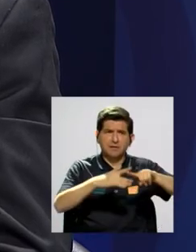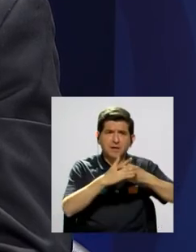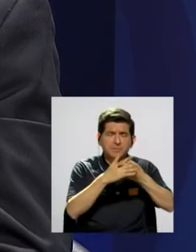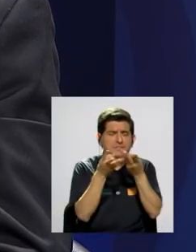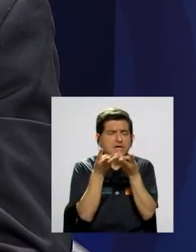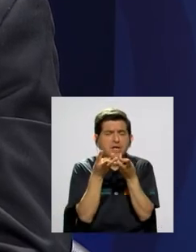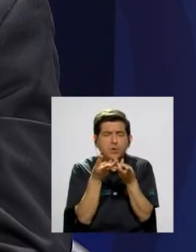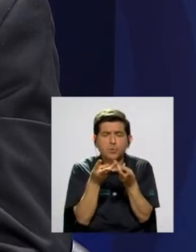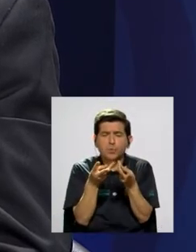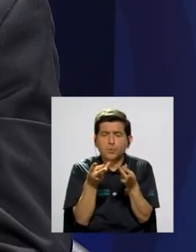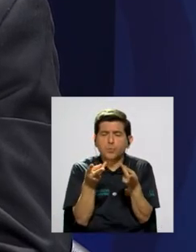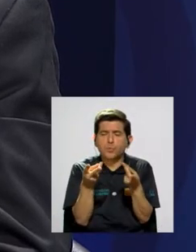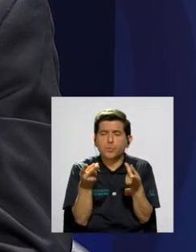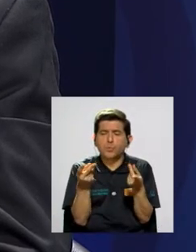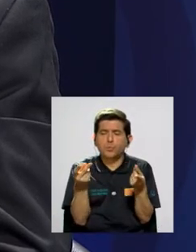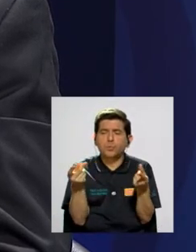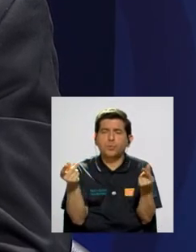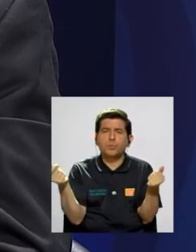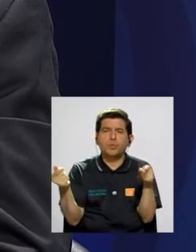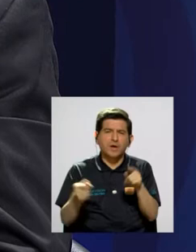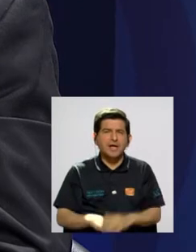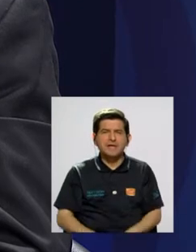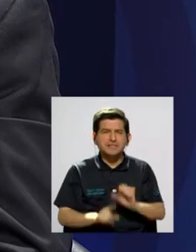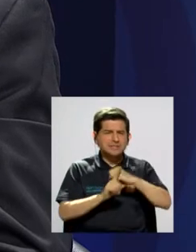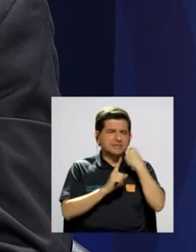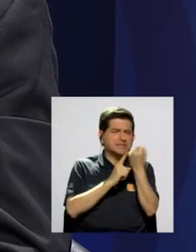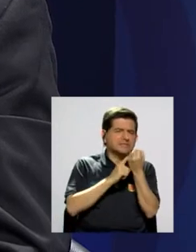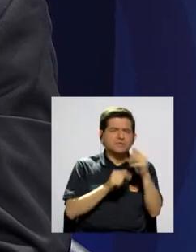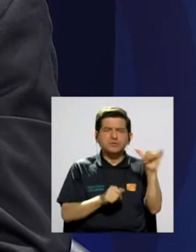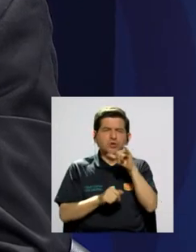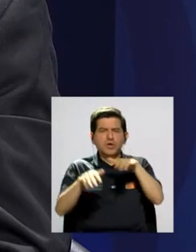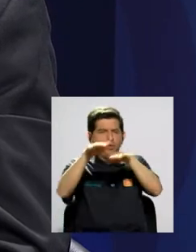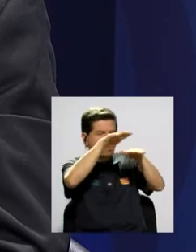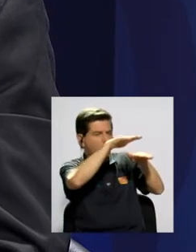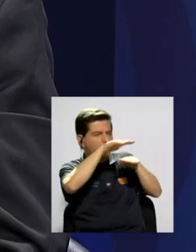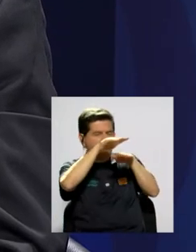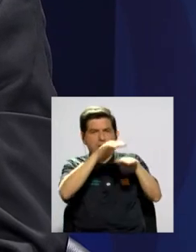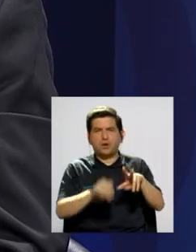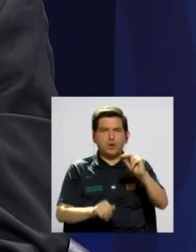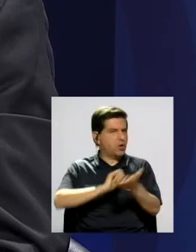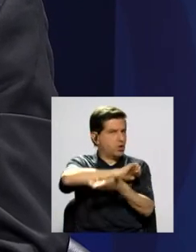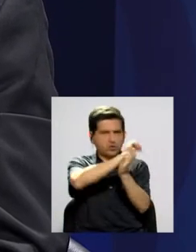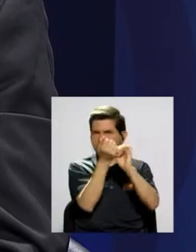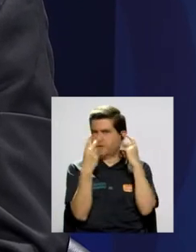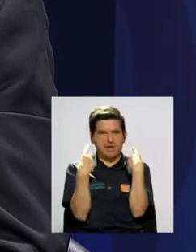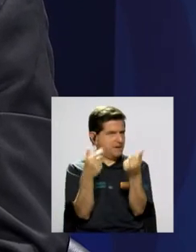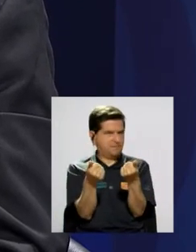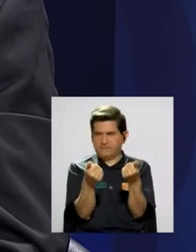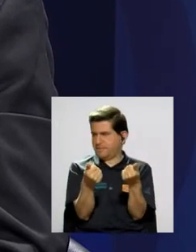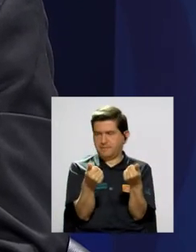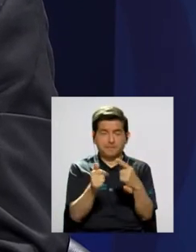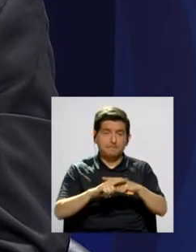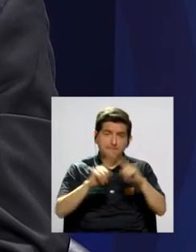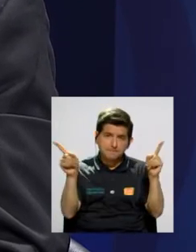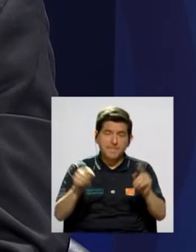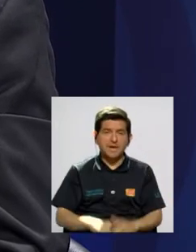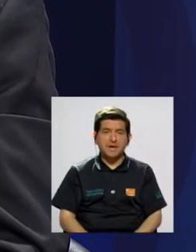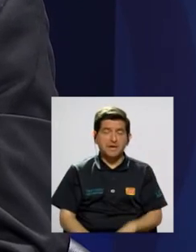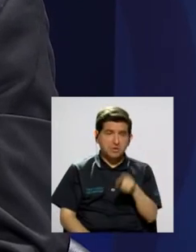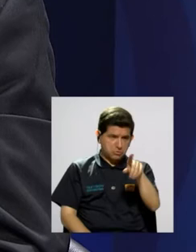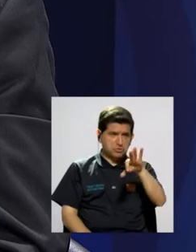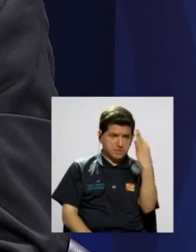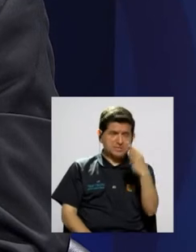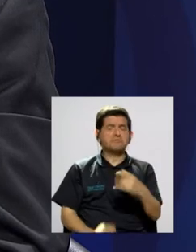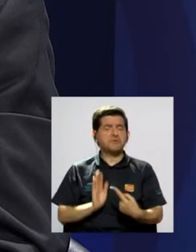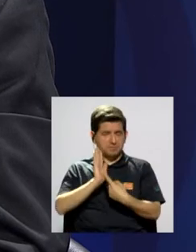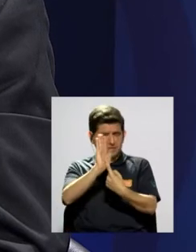disipar esas enormes sombras que han quedado. No las vamos a cambiar de un día para otro, pero gestos así son los que van a